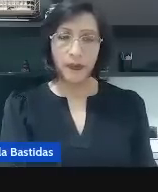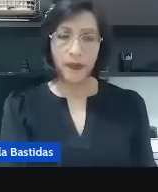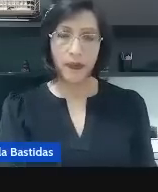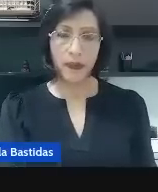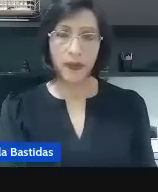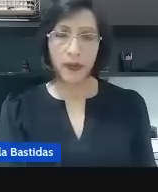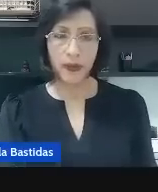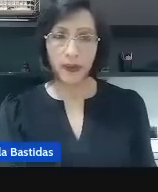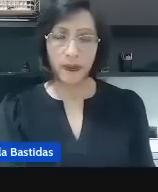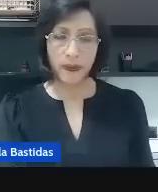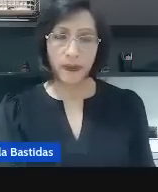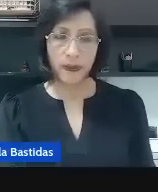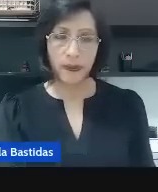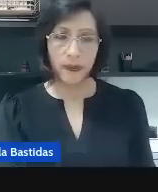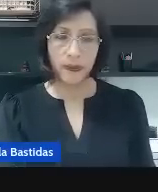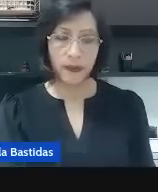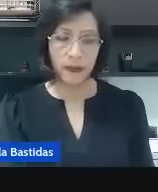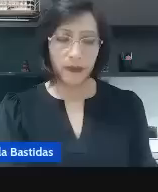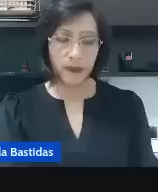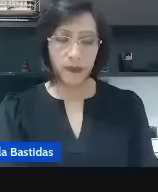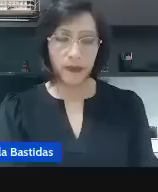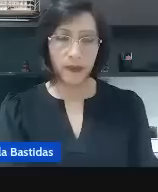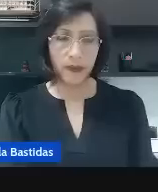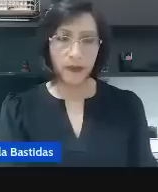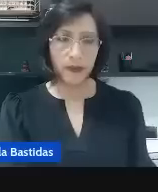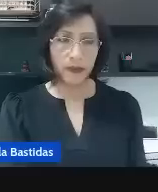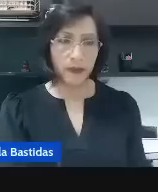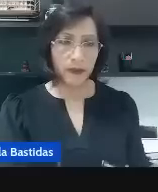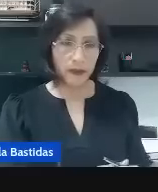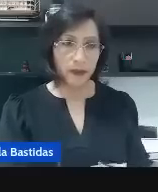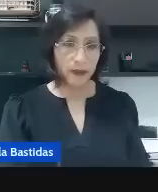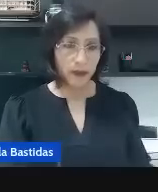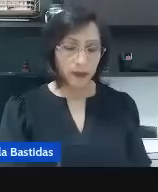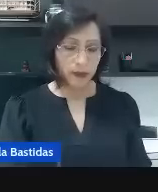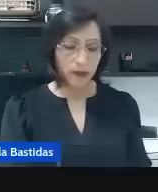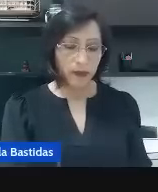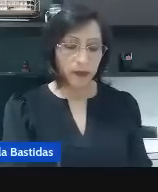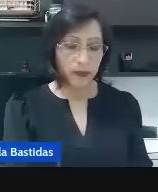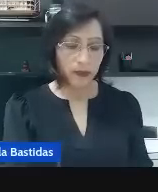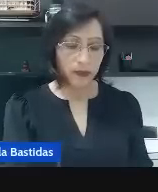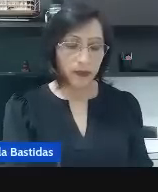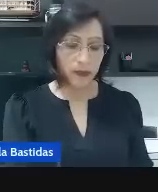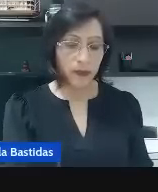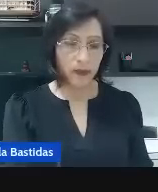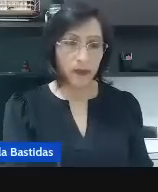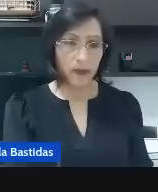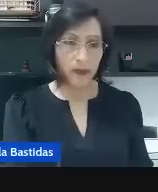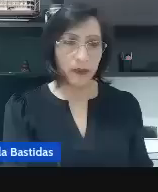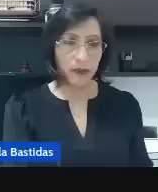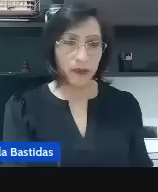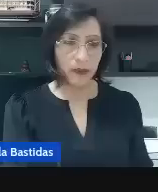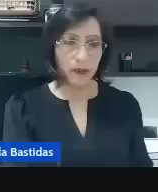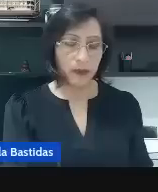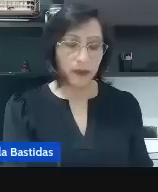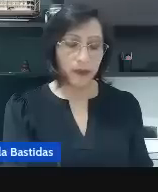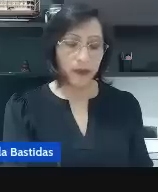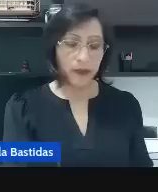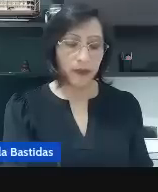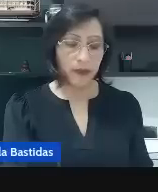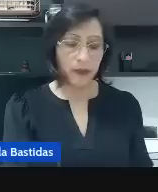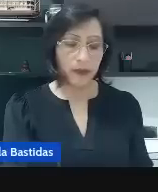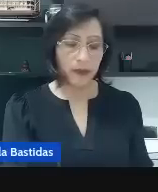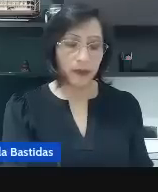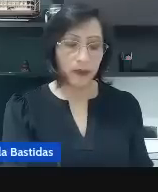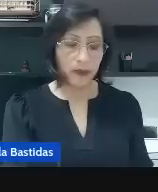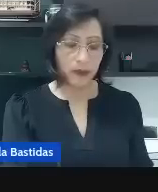guido se le pregunta pero quién le dio esa ese documento y yo queto dice citando a Pedro Castillo es el pueblo las bases no